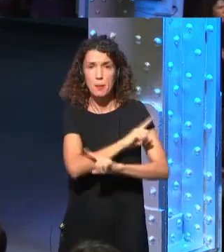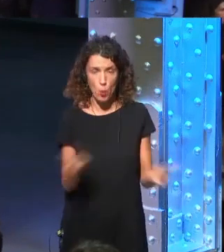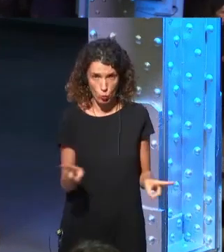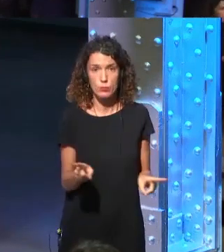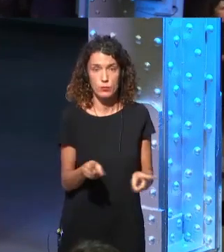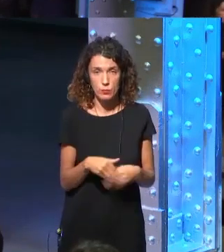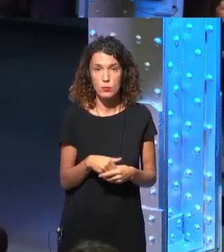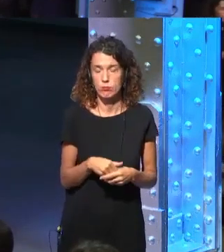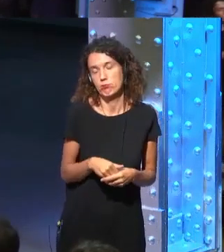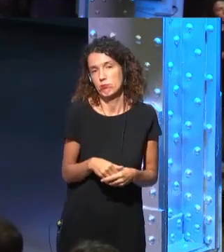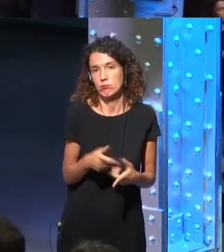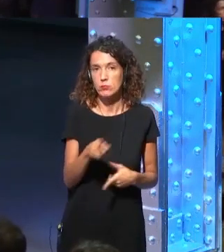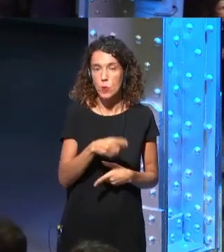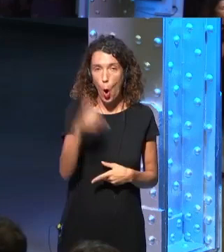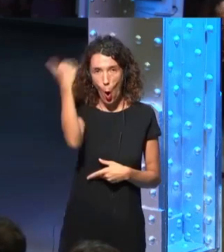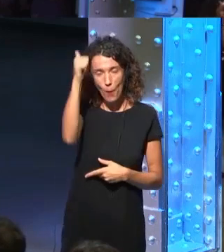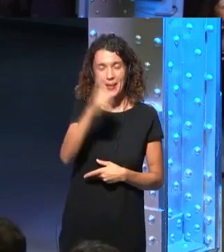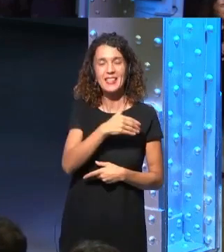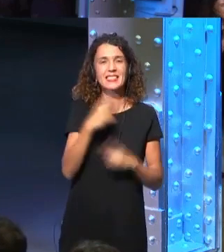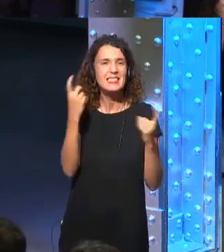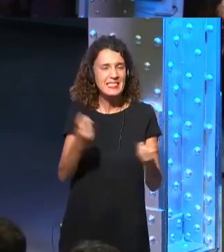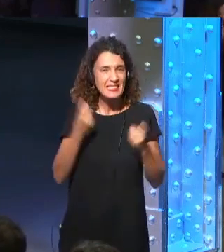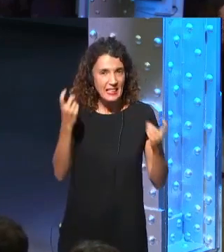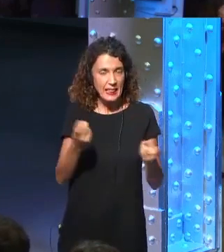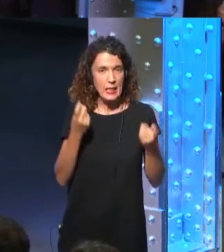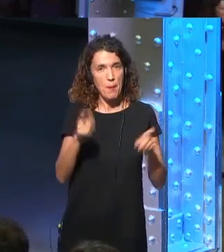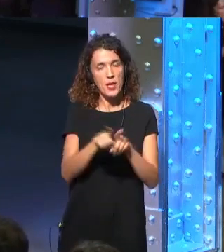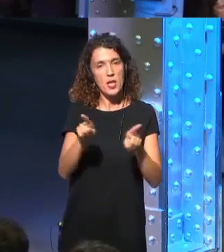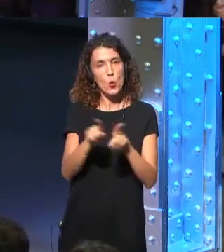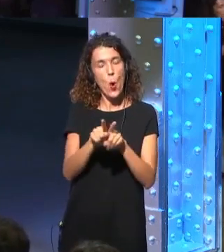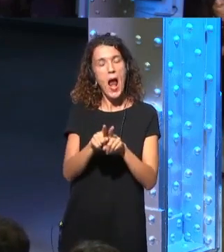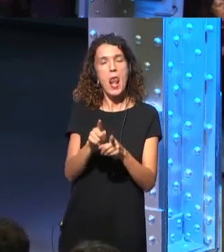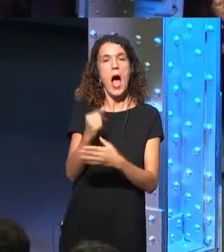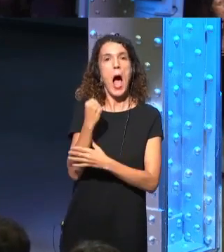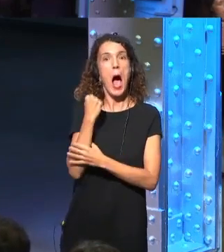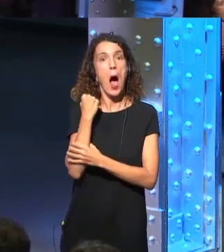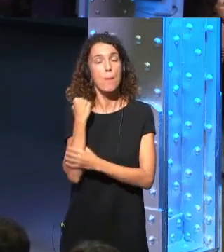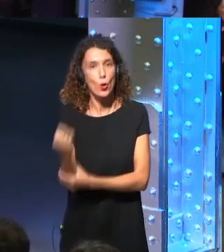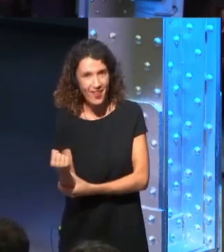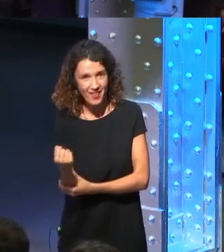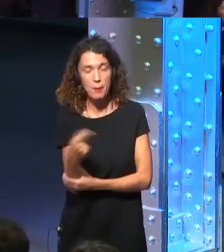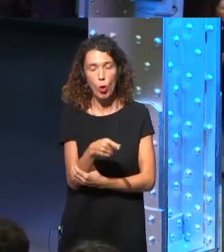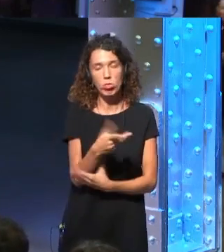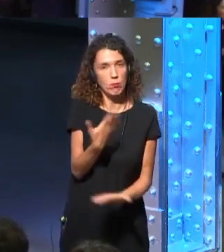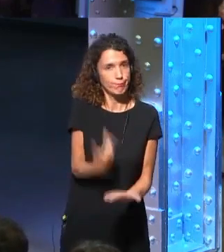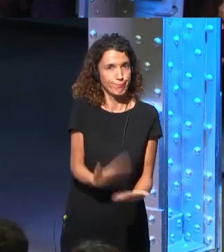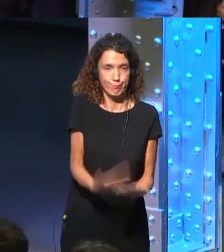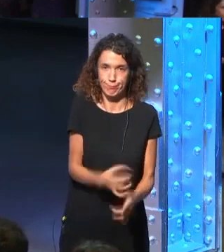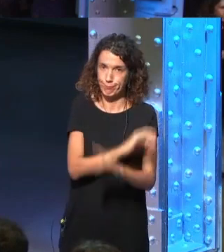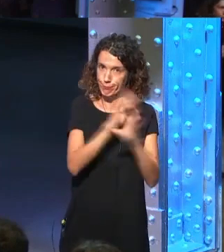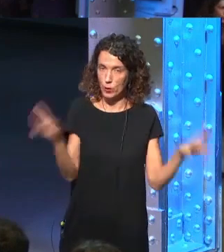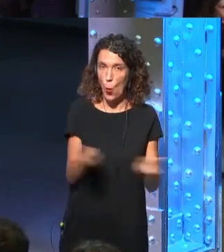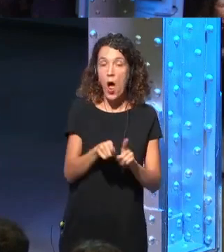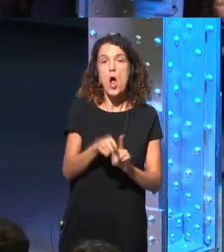pararan. Ellos realmente lo que estaban intentando era apoyarla, pero se demostró ahí claramente que